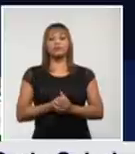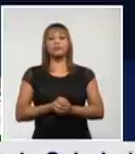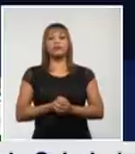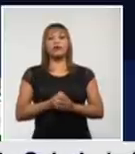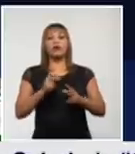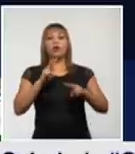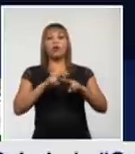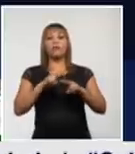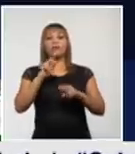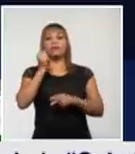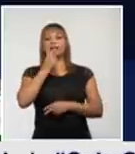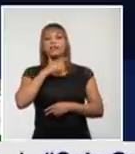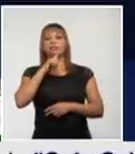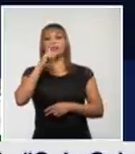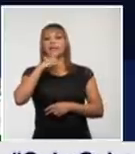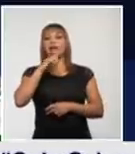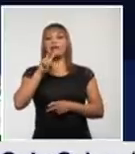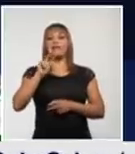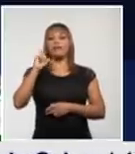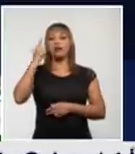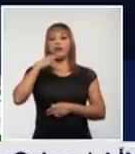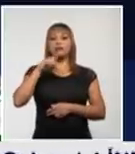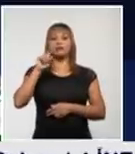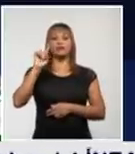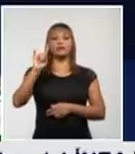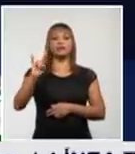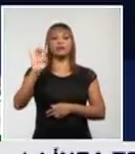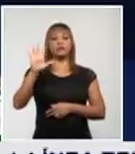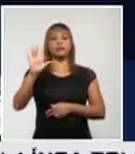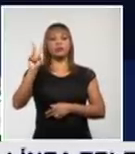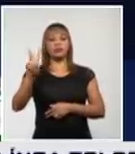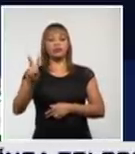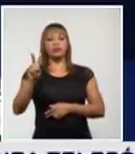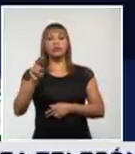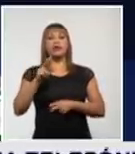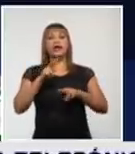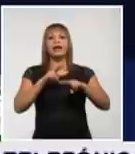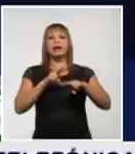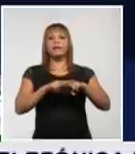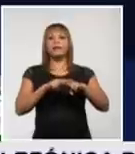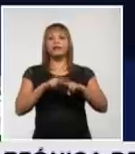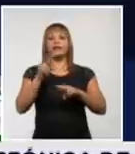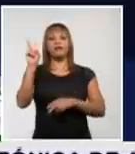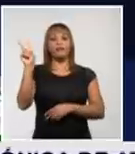Naval 462, Hospital Hermanos Amejeira